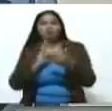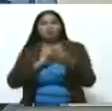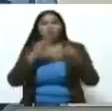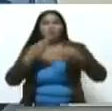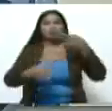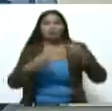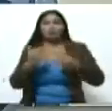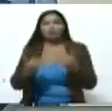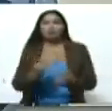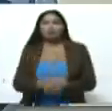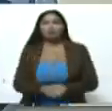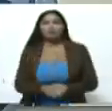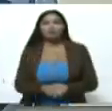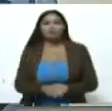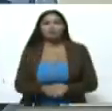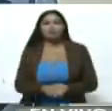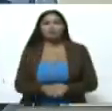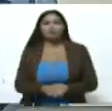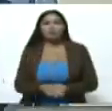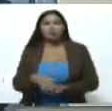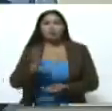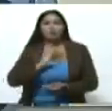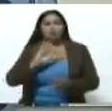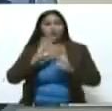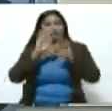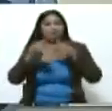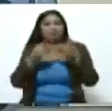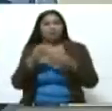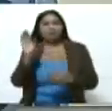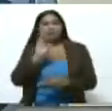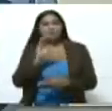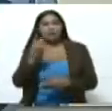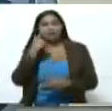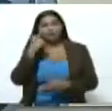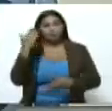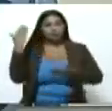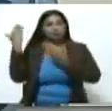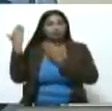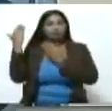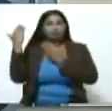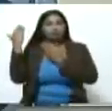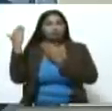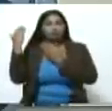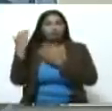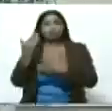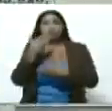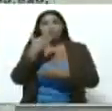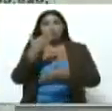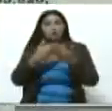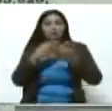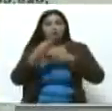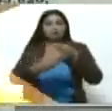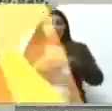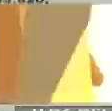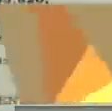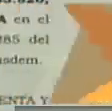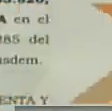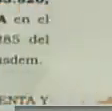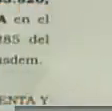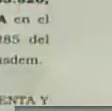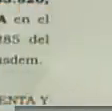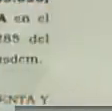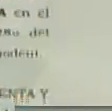penal del área metropolitana de Caracas. Podemos ver en pantalla la solicitud hecha de